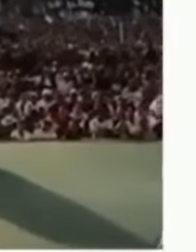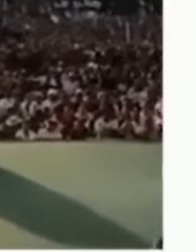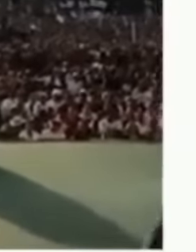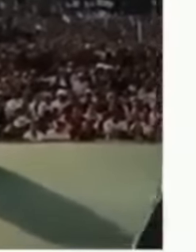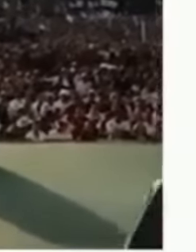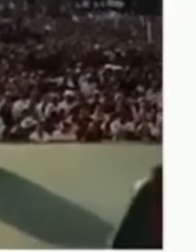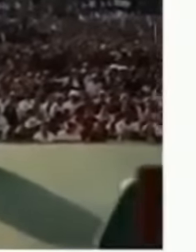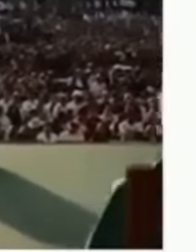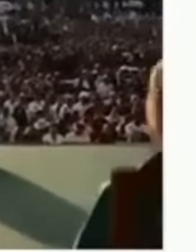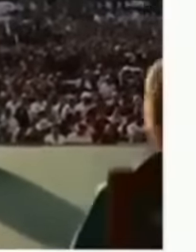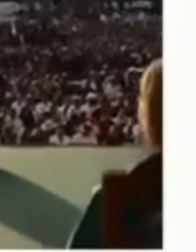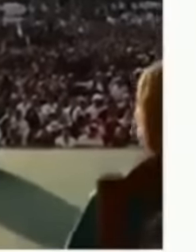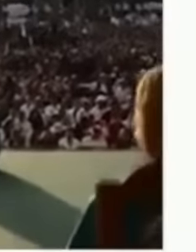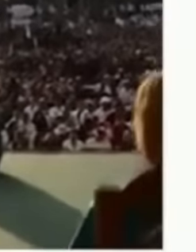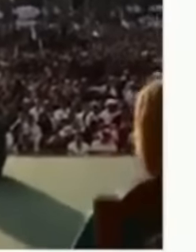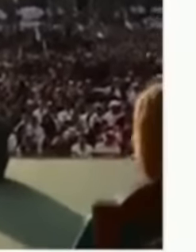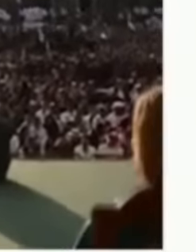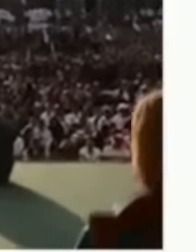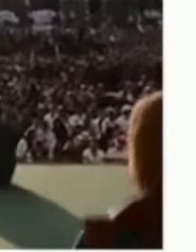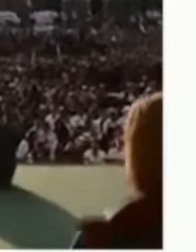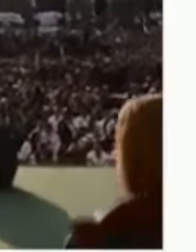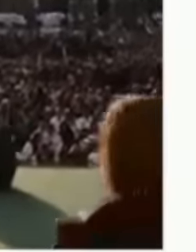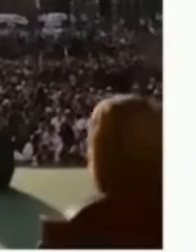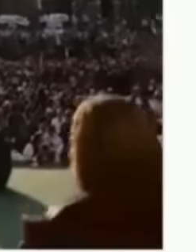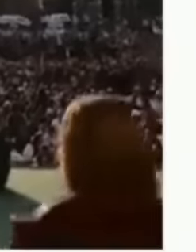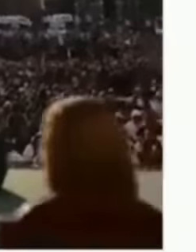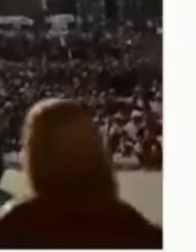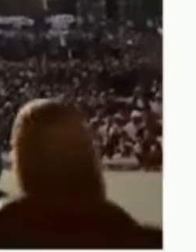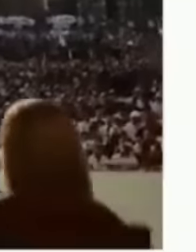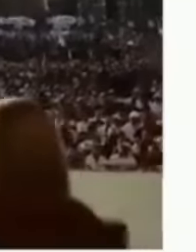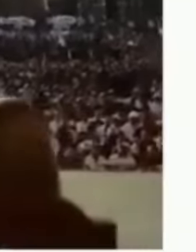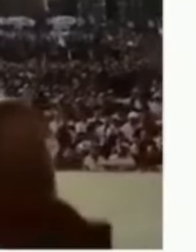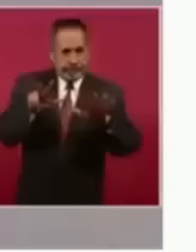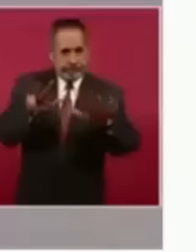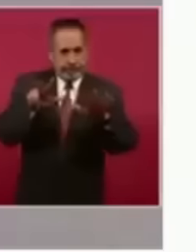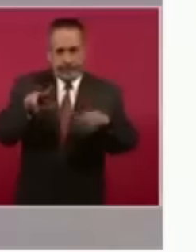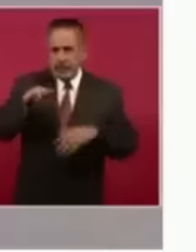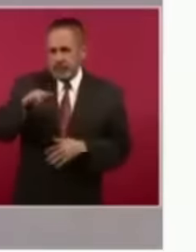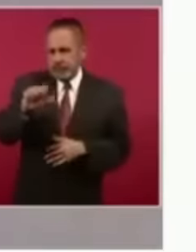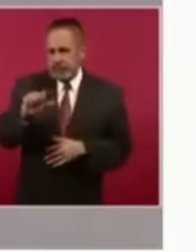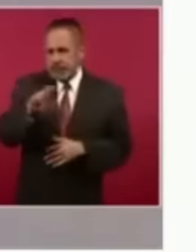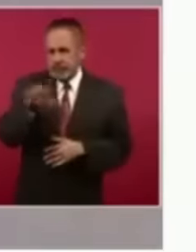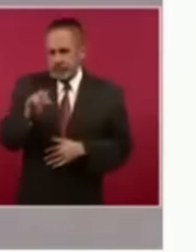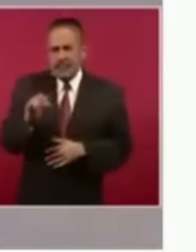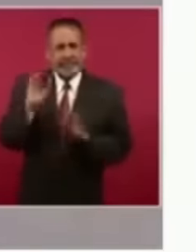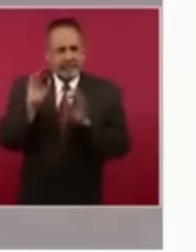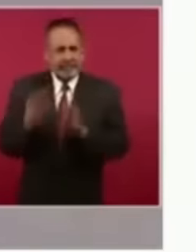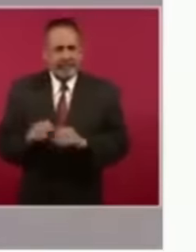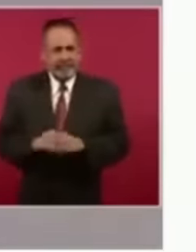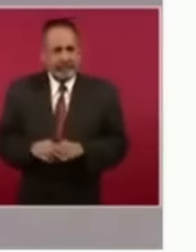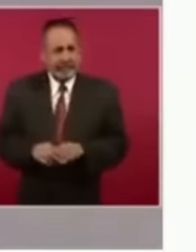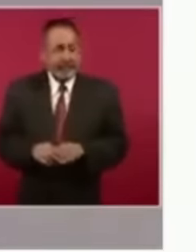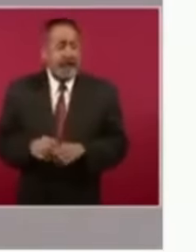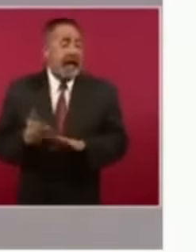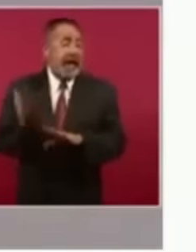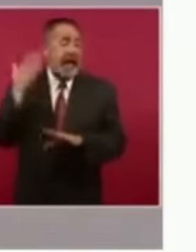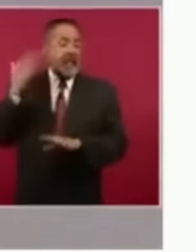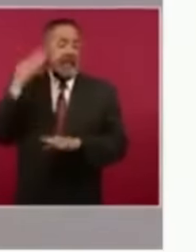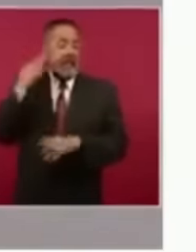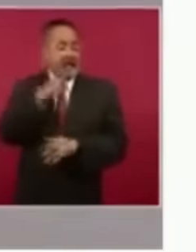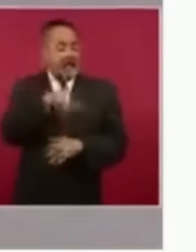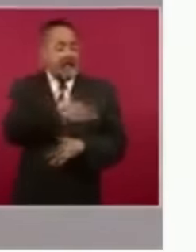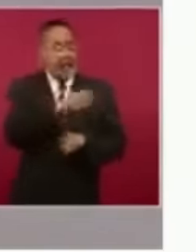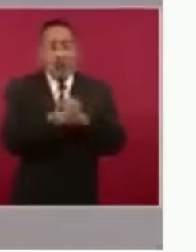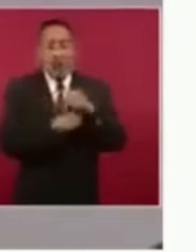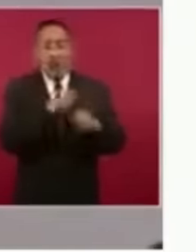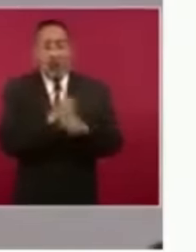poder recordar hoy, 18 de marzo, que a pesar del entreguismo que